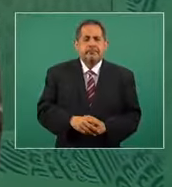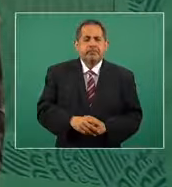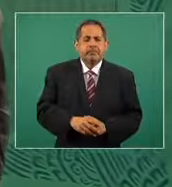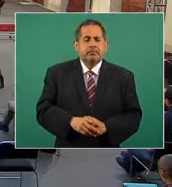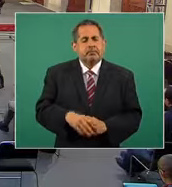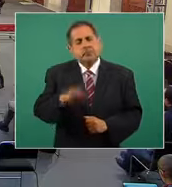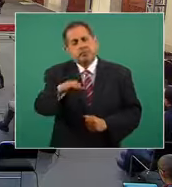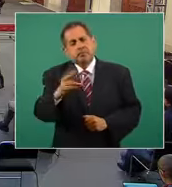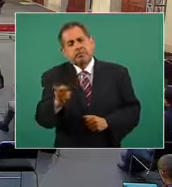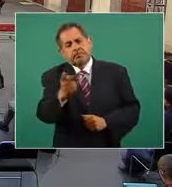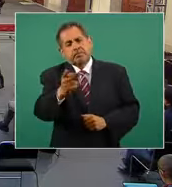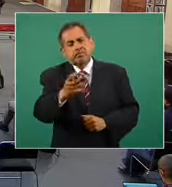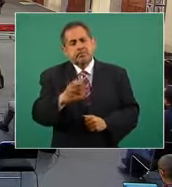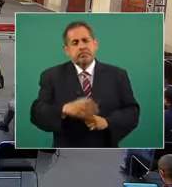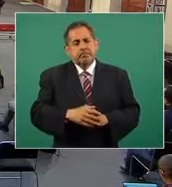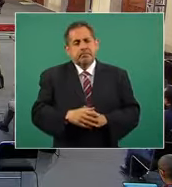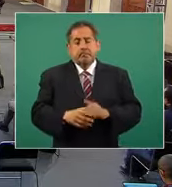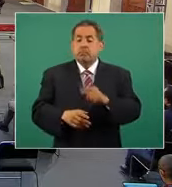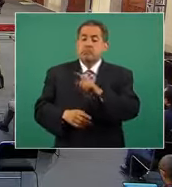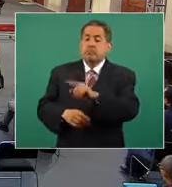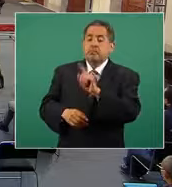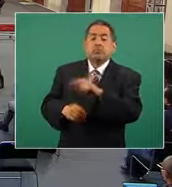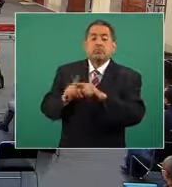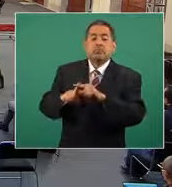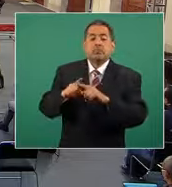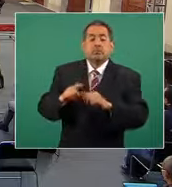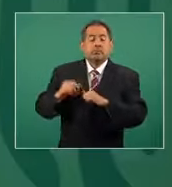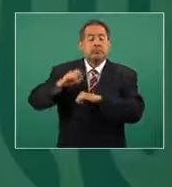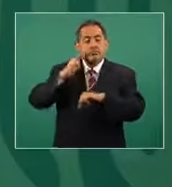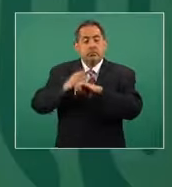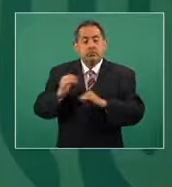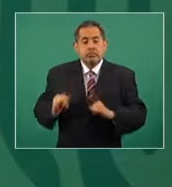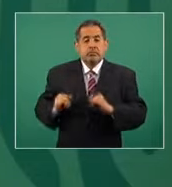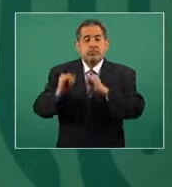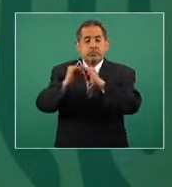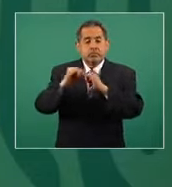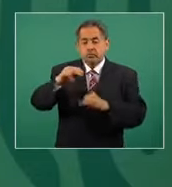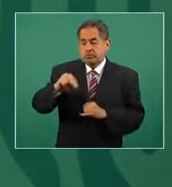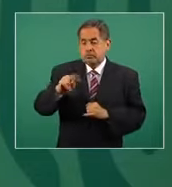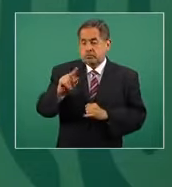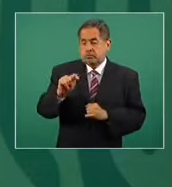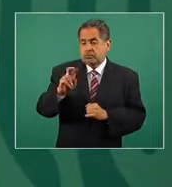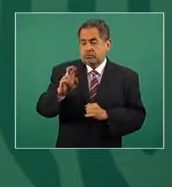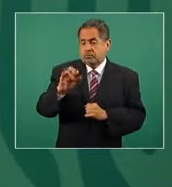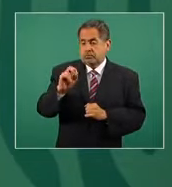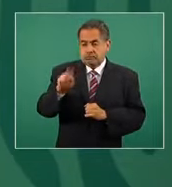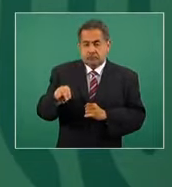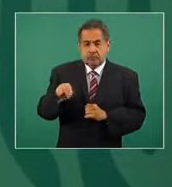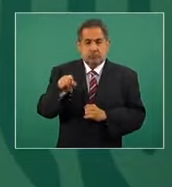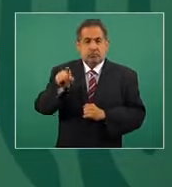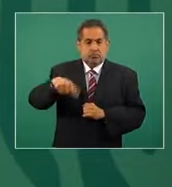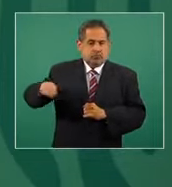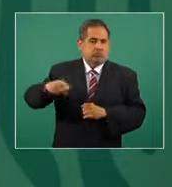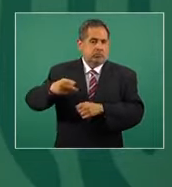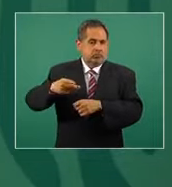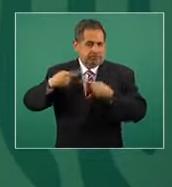Presidente, justamente hablando de la... Eso lo hace el Instituto de Nutrición, de investigadores.